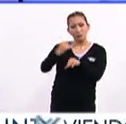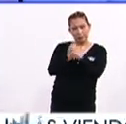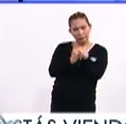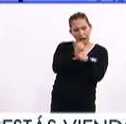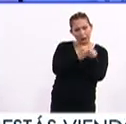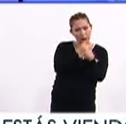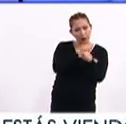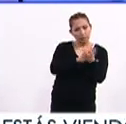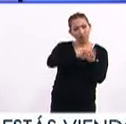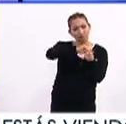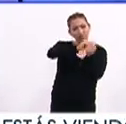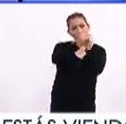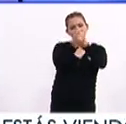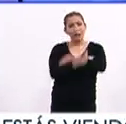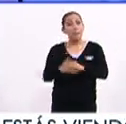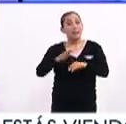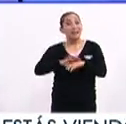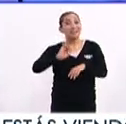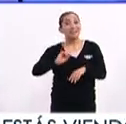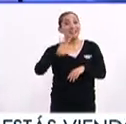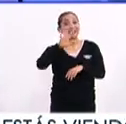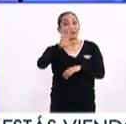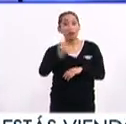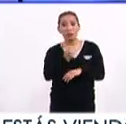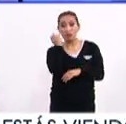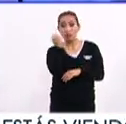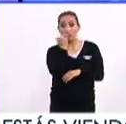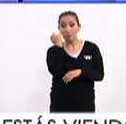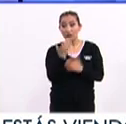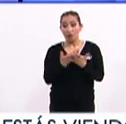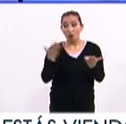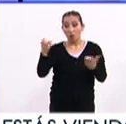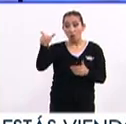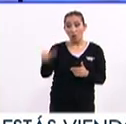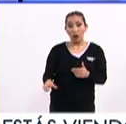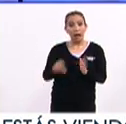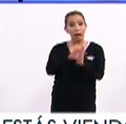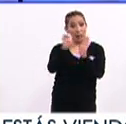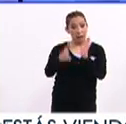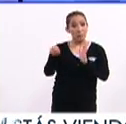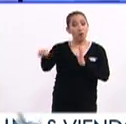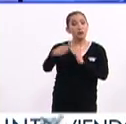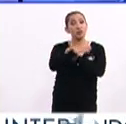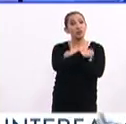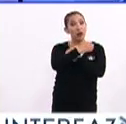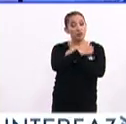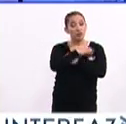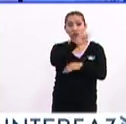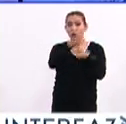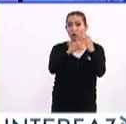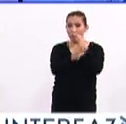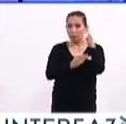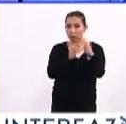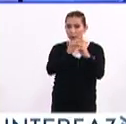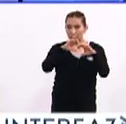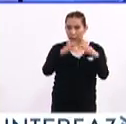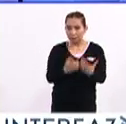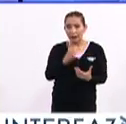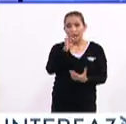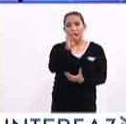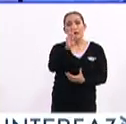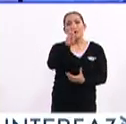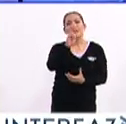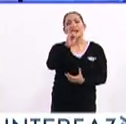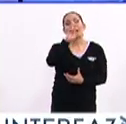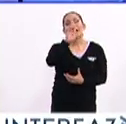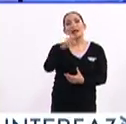investigaciones han sido traducidas a más de 35 idiomas y se ha convertido en un referente educacional en todo el mundo. Freire